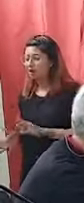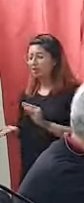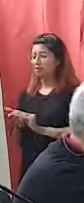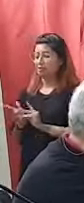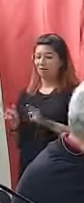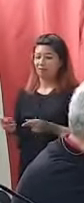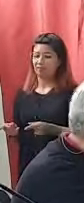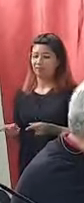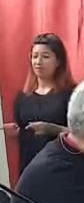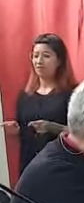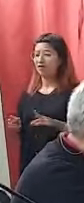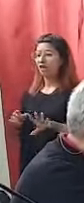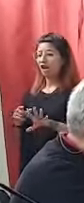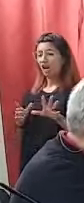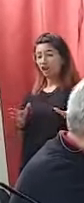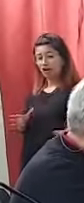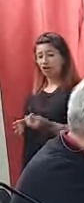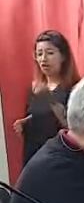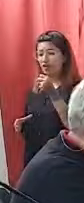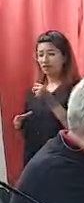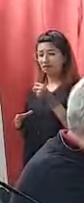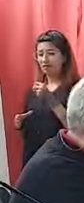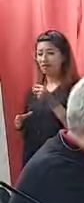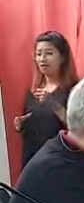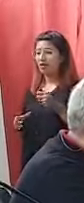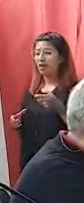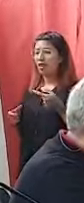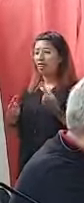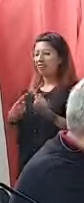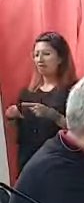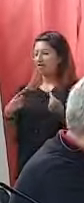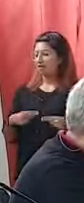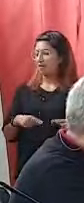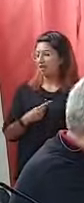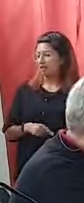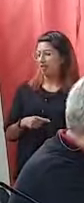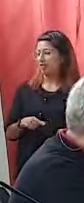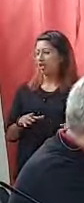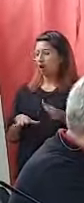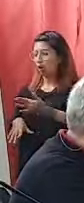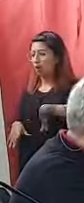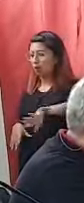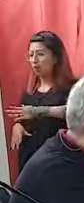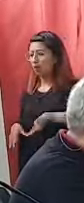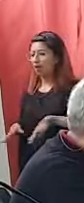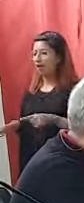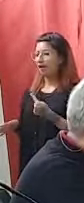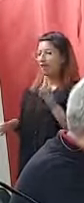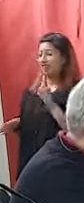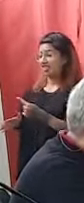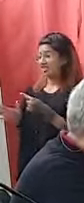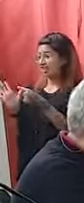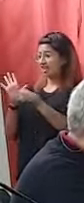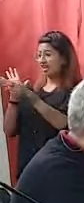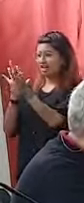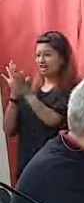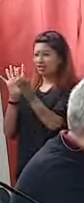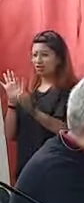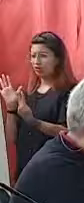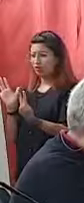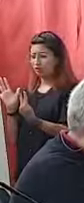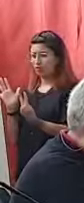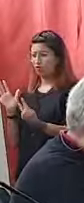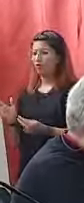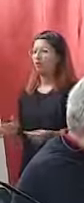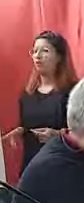mismos. La recolección se da en los diferentes lugares mencionados en el artículo 2 de la presente norma, lo que llamamos en